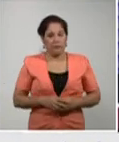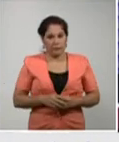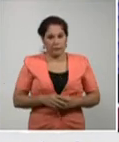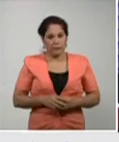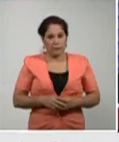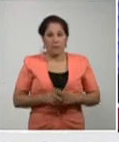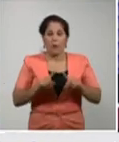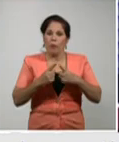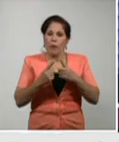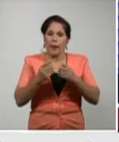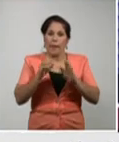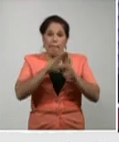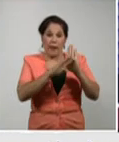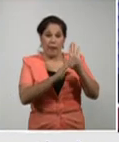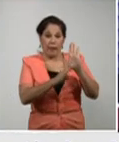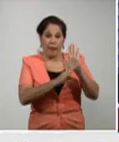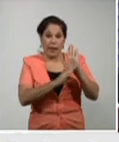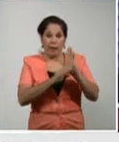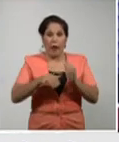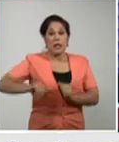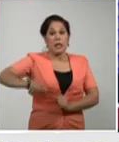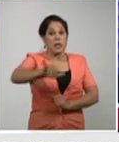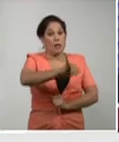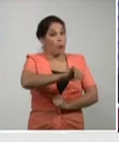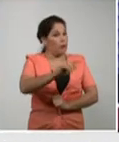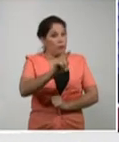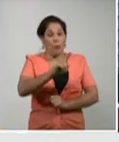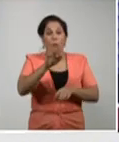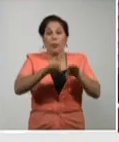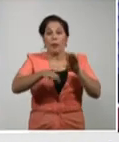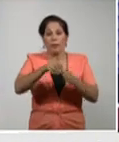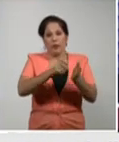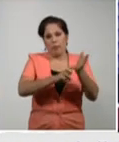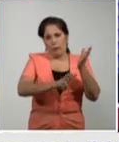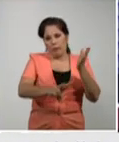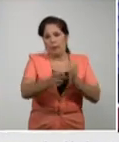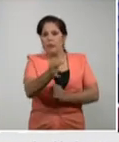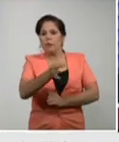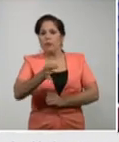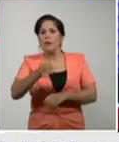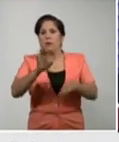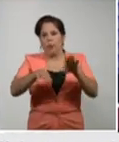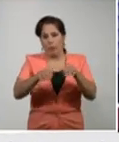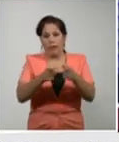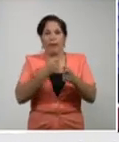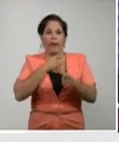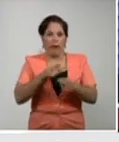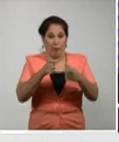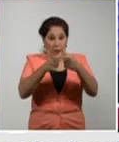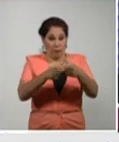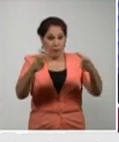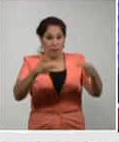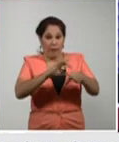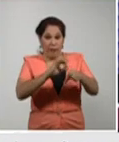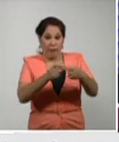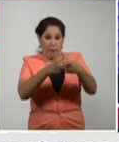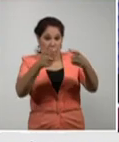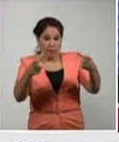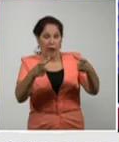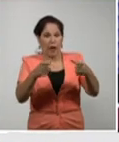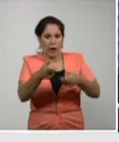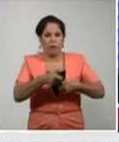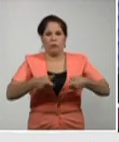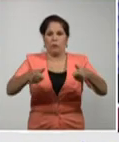adecuando las medidas al comportamiento epidemiológico, a la situación epidemiológica de una provincia, de un